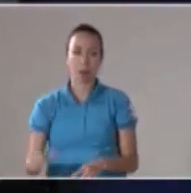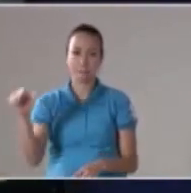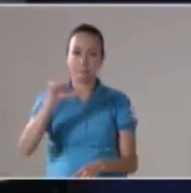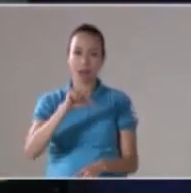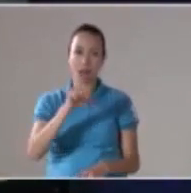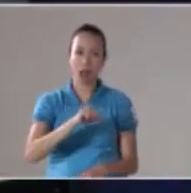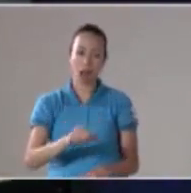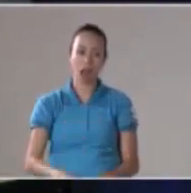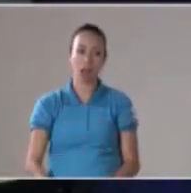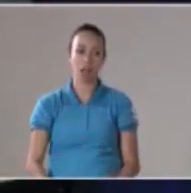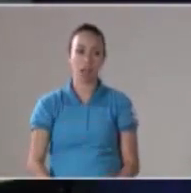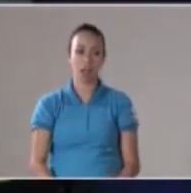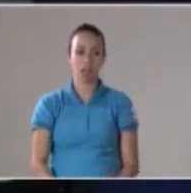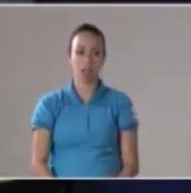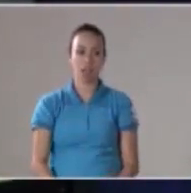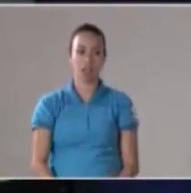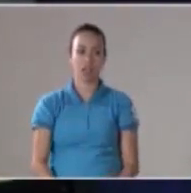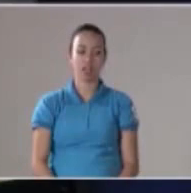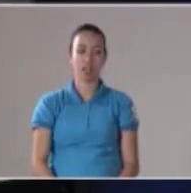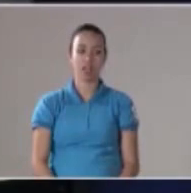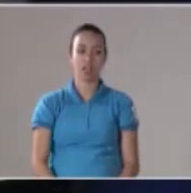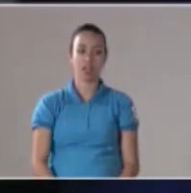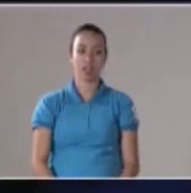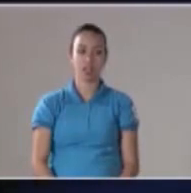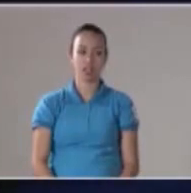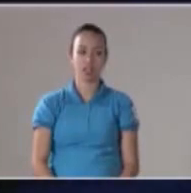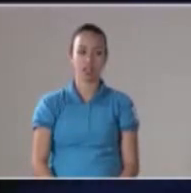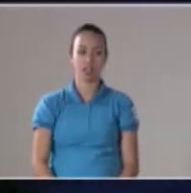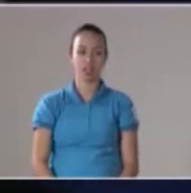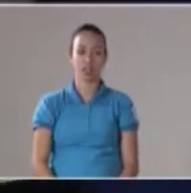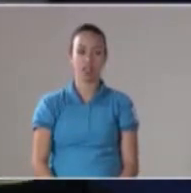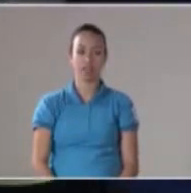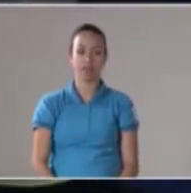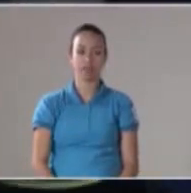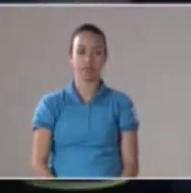parten y la sirven con la lengua.